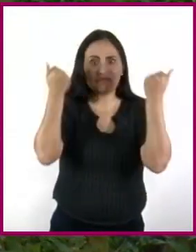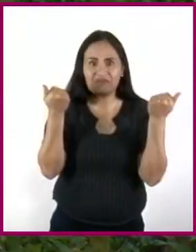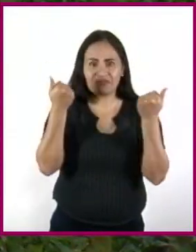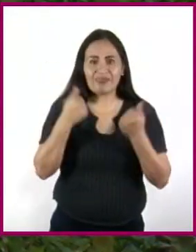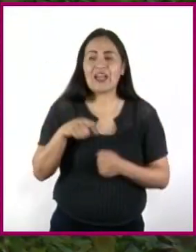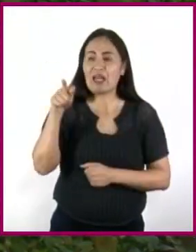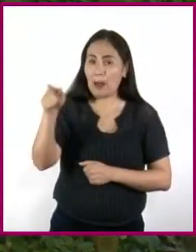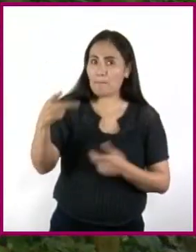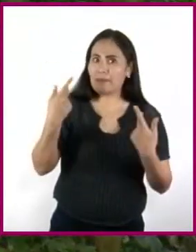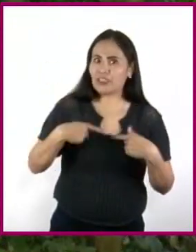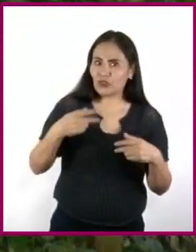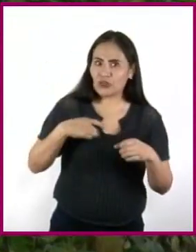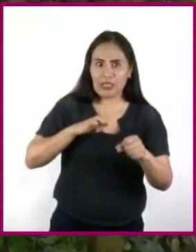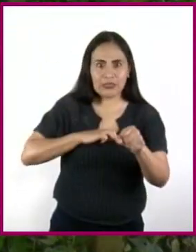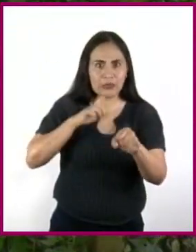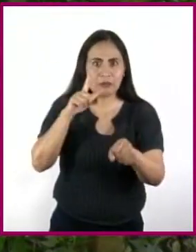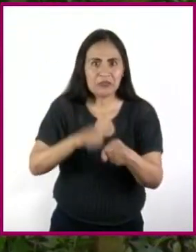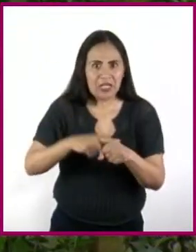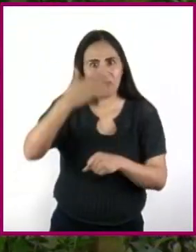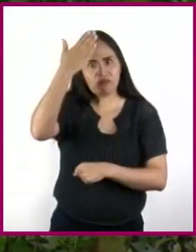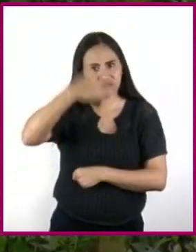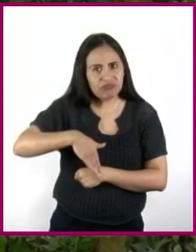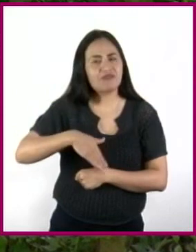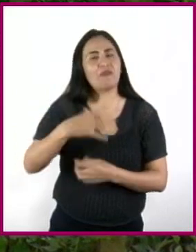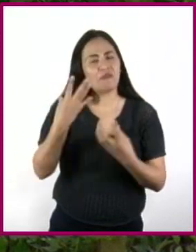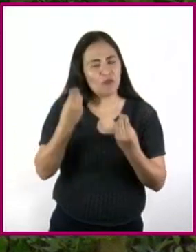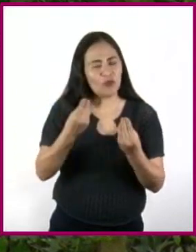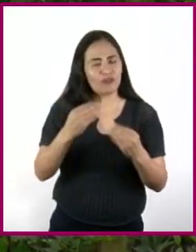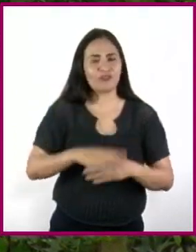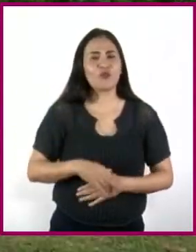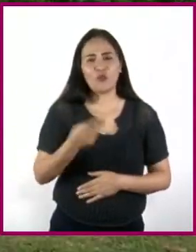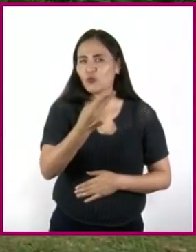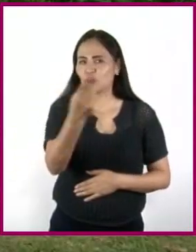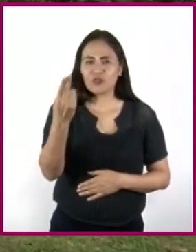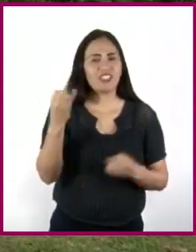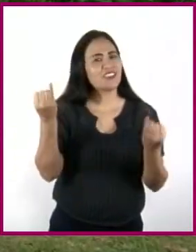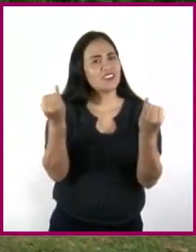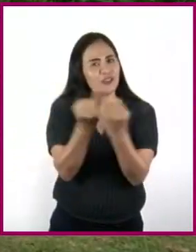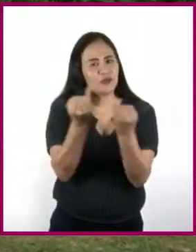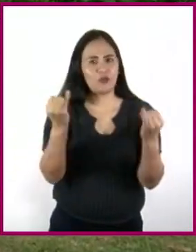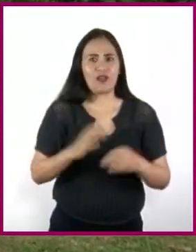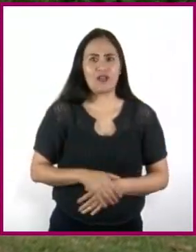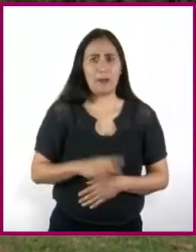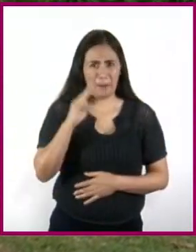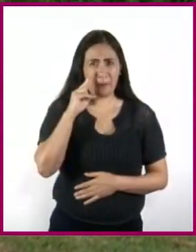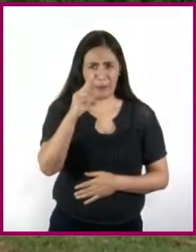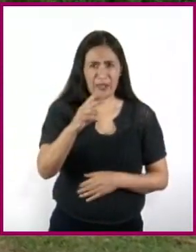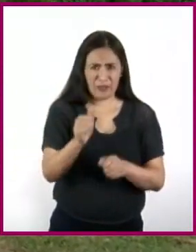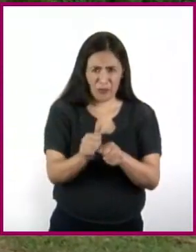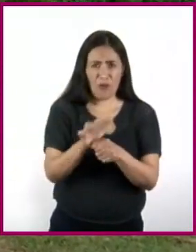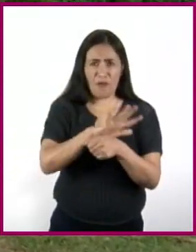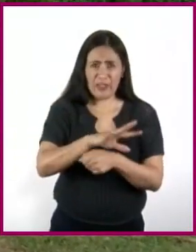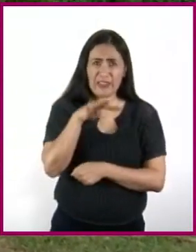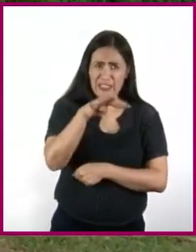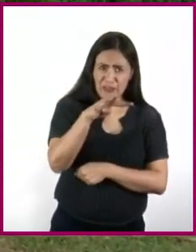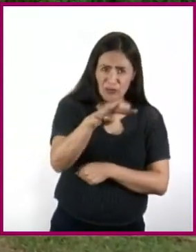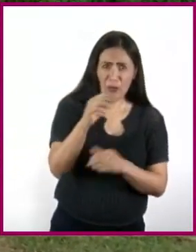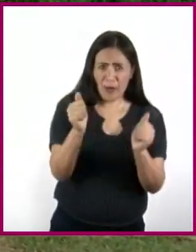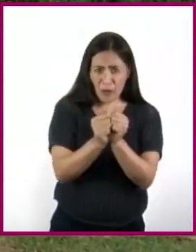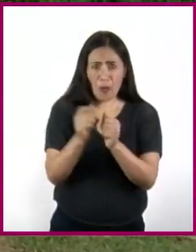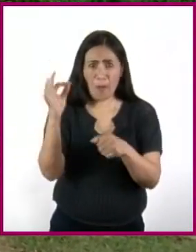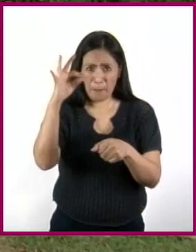gracias al especialista ahora sé mucho más del tema. Y ustedes también. ¿Vieron lo del COVID-19 y las